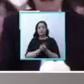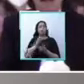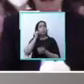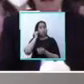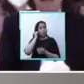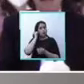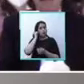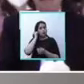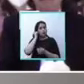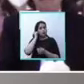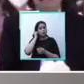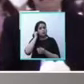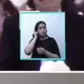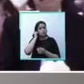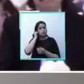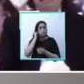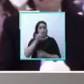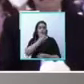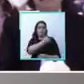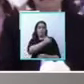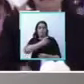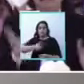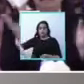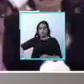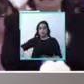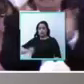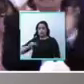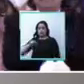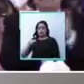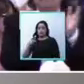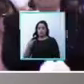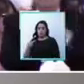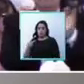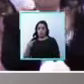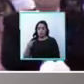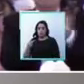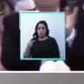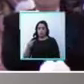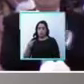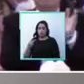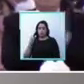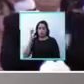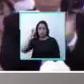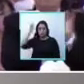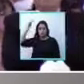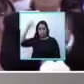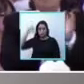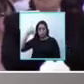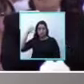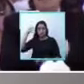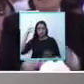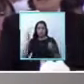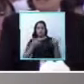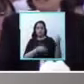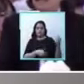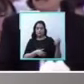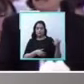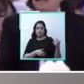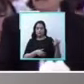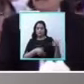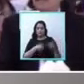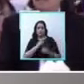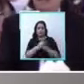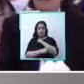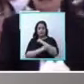como elementos de la corrupción, ¿verdad? Aunque hemos calificado, ¿verdad?, que hay diversos niveles de corrupción en el